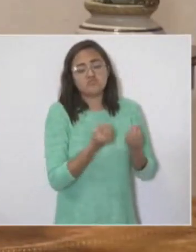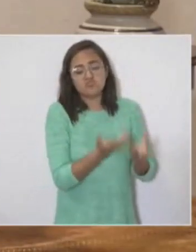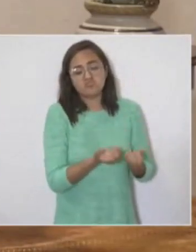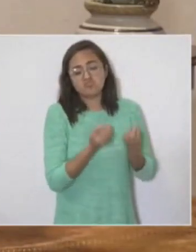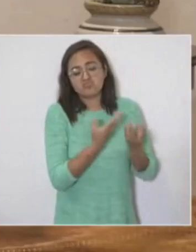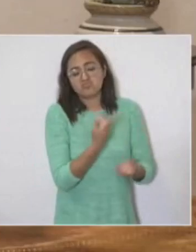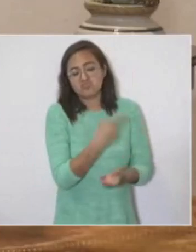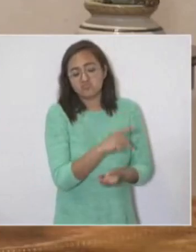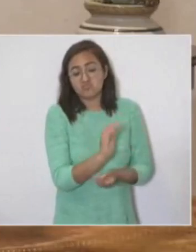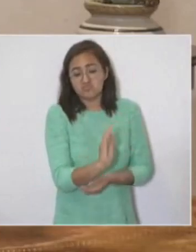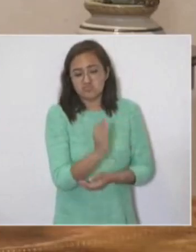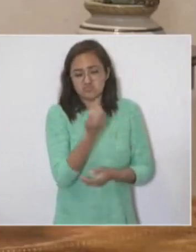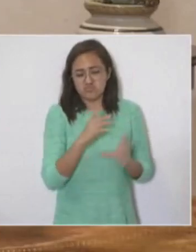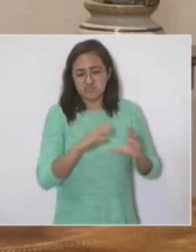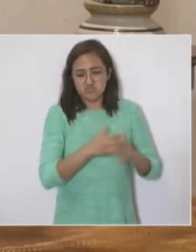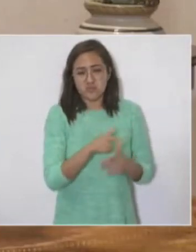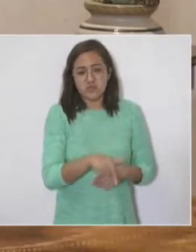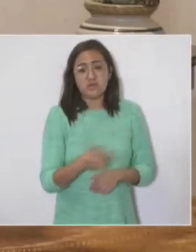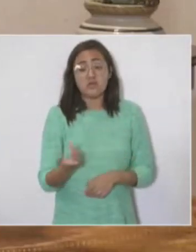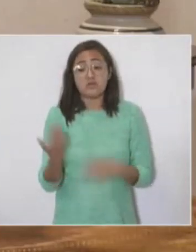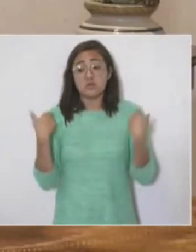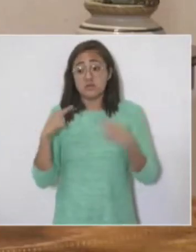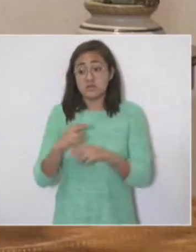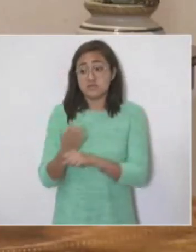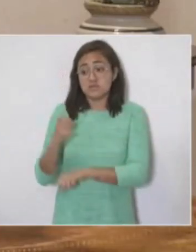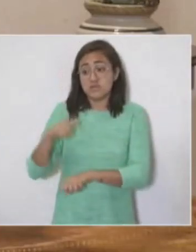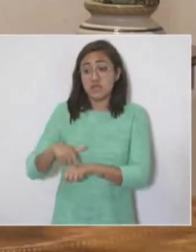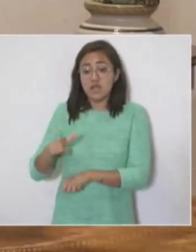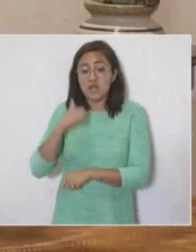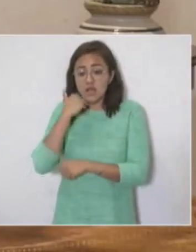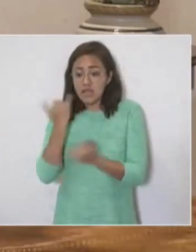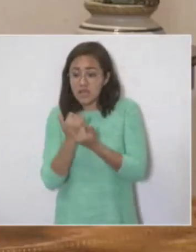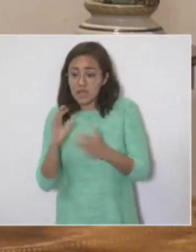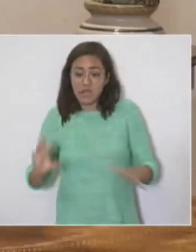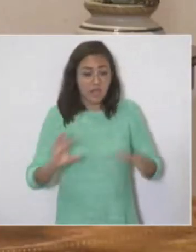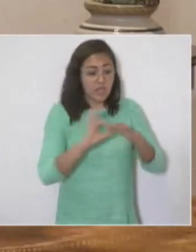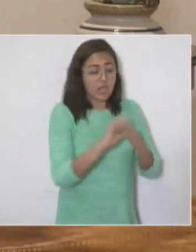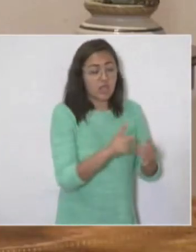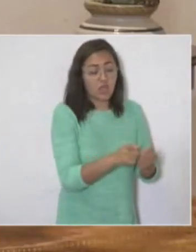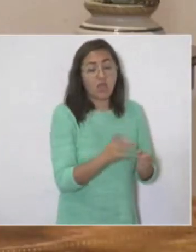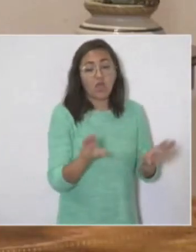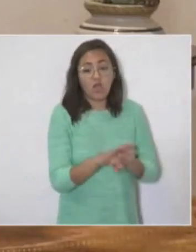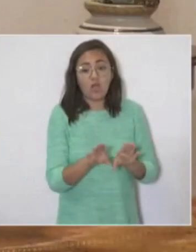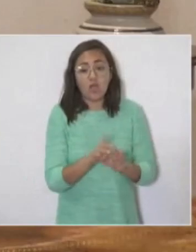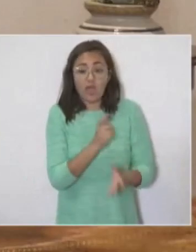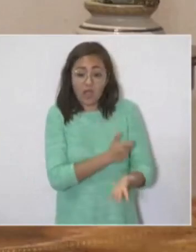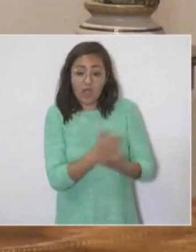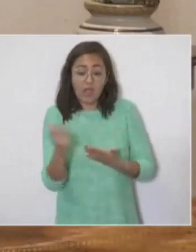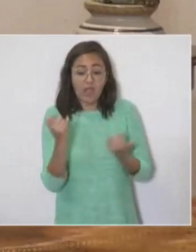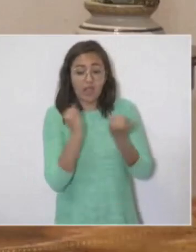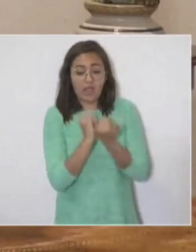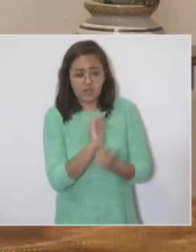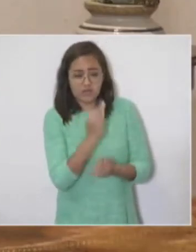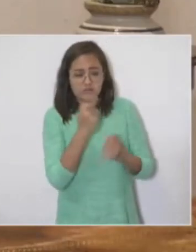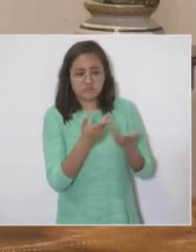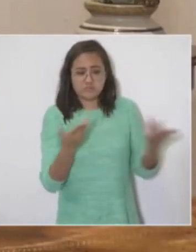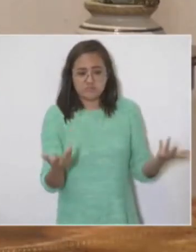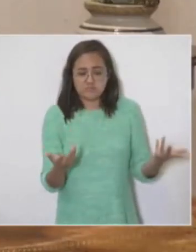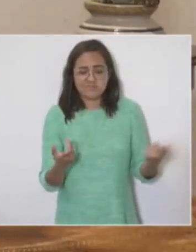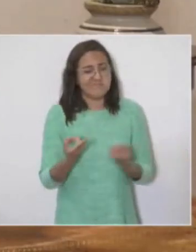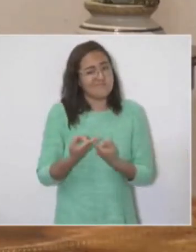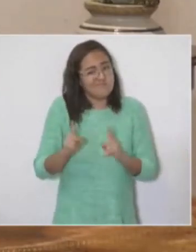los maestros federales y los maestros estatales quieren ser homologados al estímulo que recibieron los federales